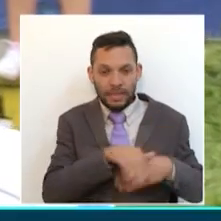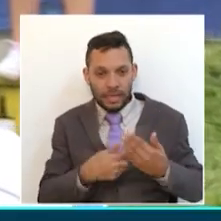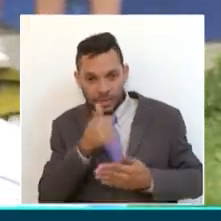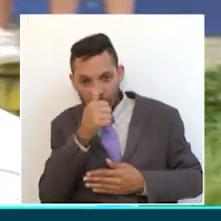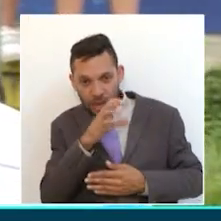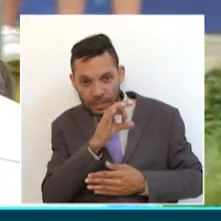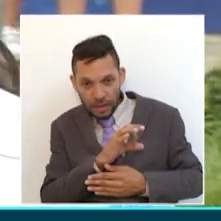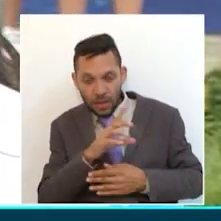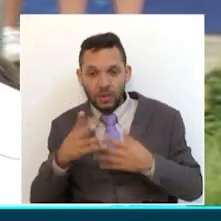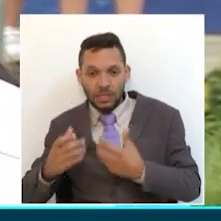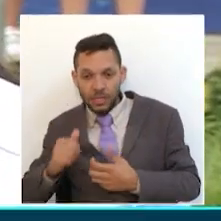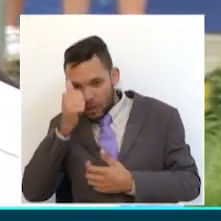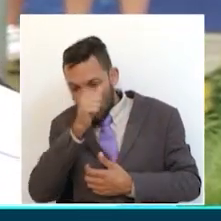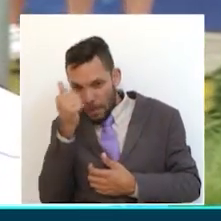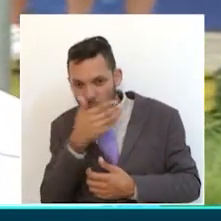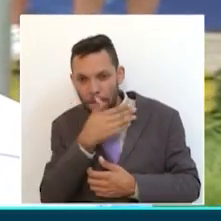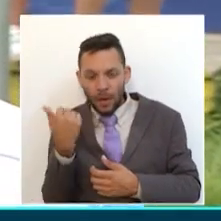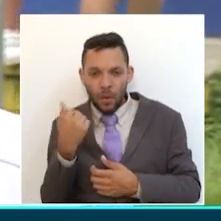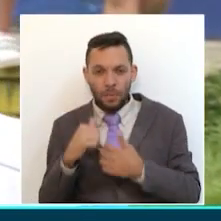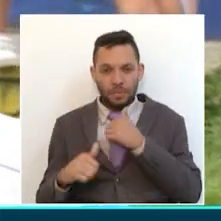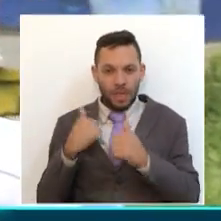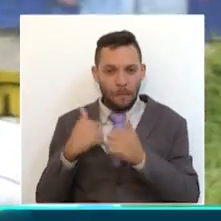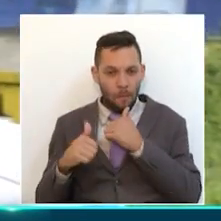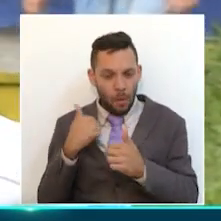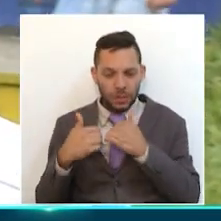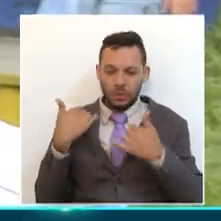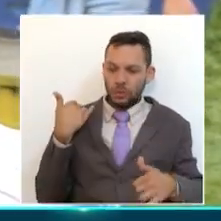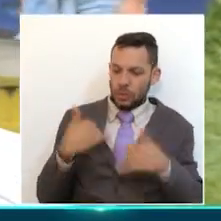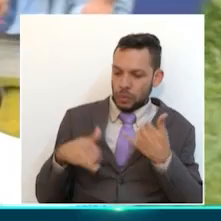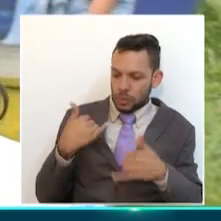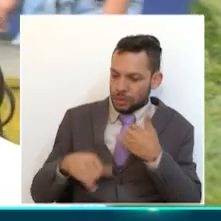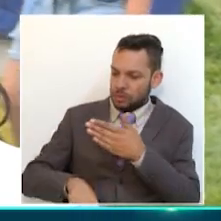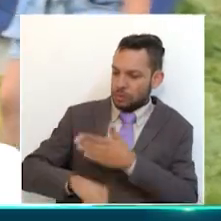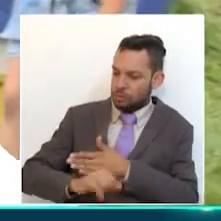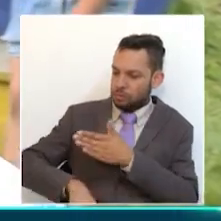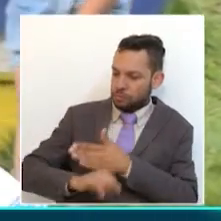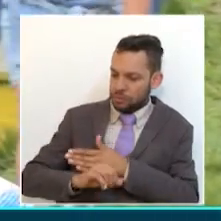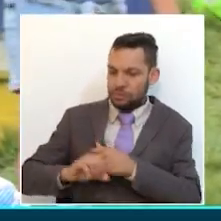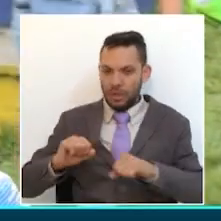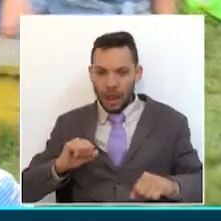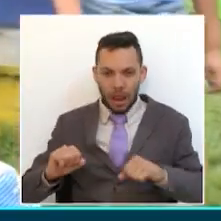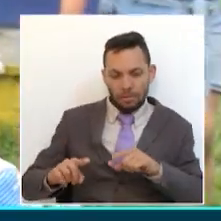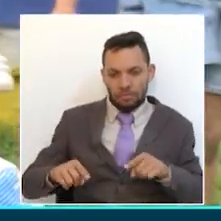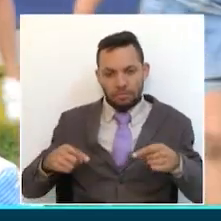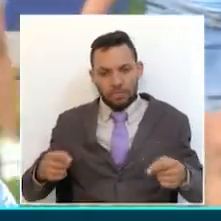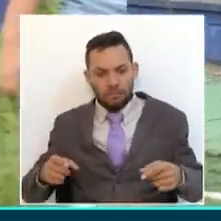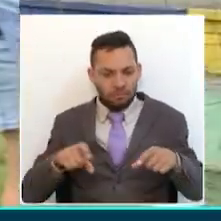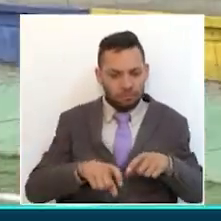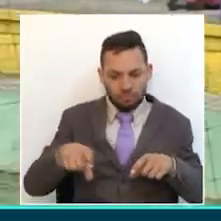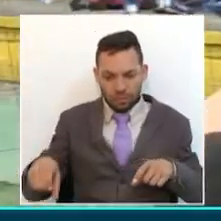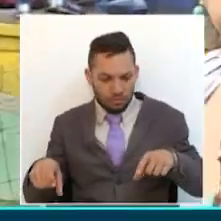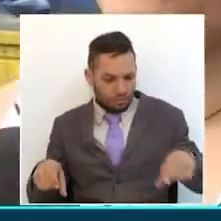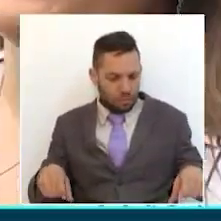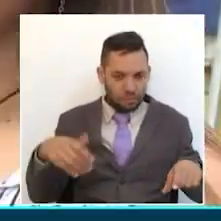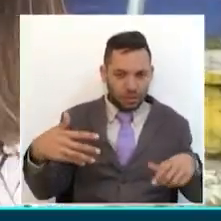domingo buscamos algo deportivo, y me parece que este deportivo de que juegue acá micro me parece muy